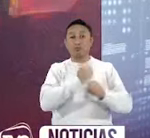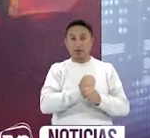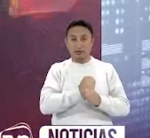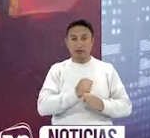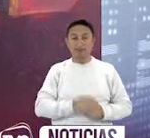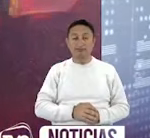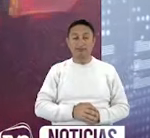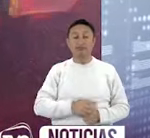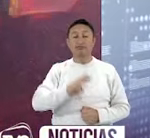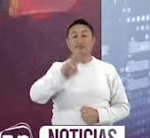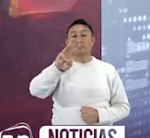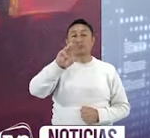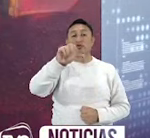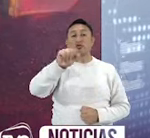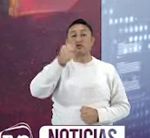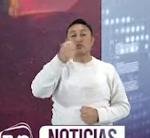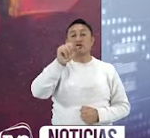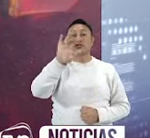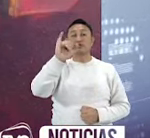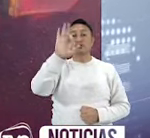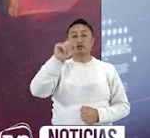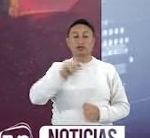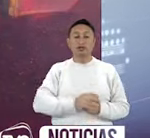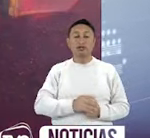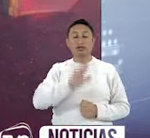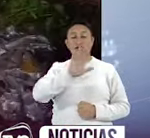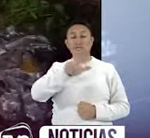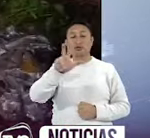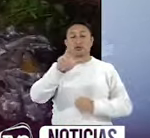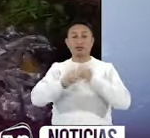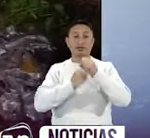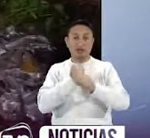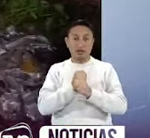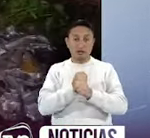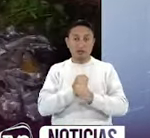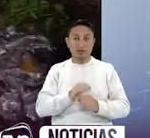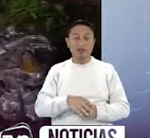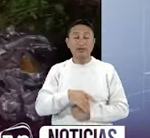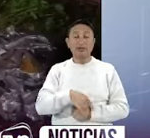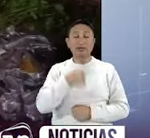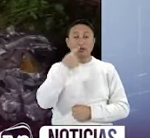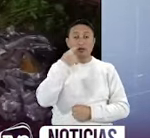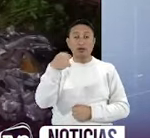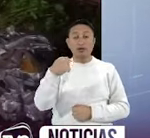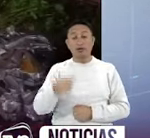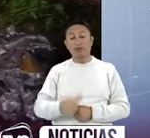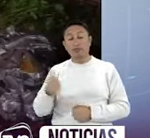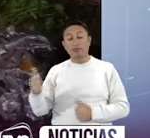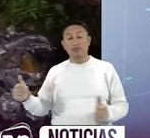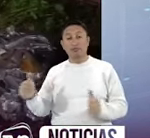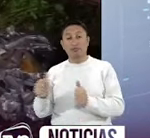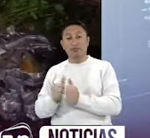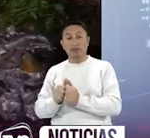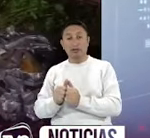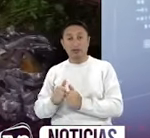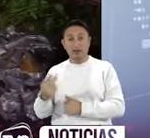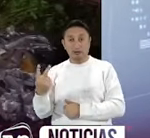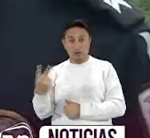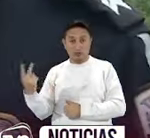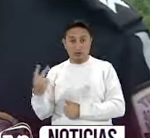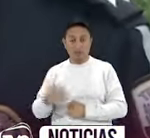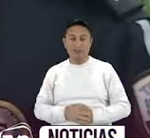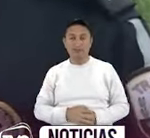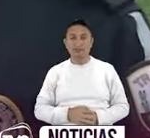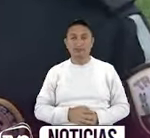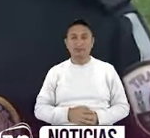José Salazar Mite, de 53, el conductor y uno de los pasajeros, respectivamente. ¿Cómo ha quedado la